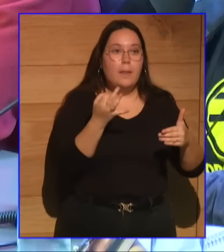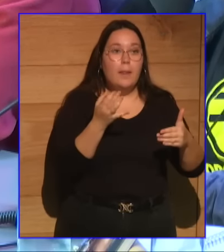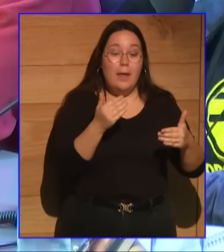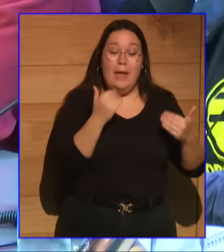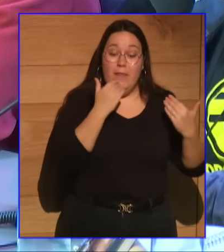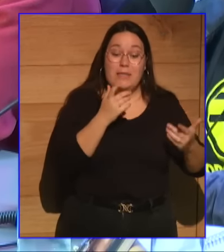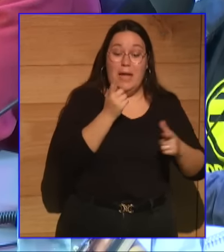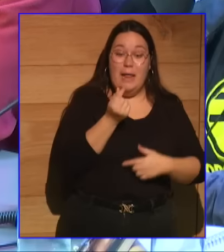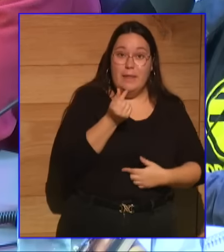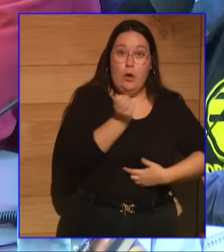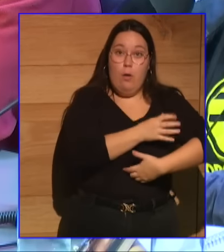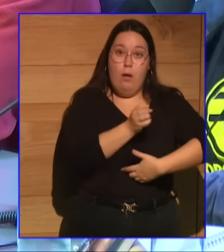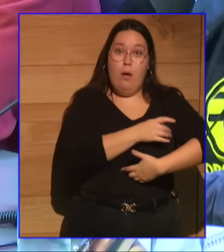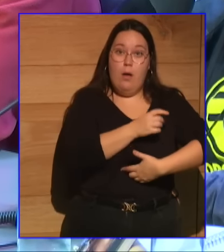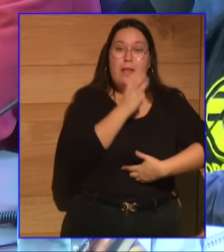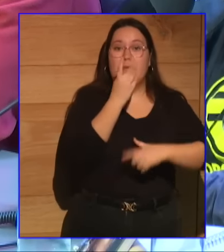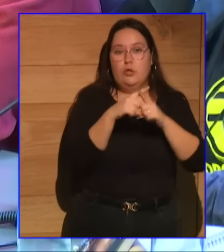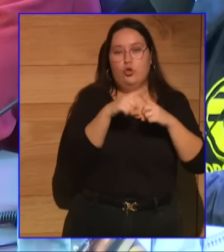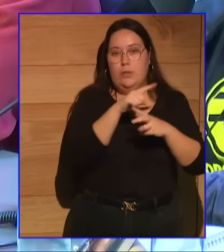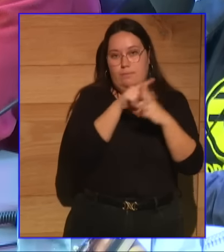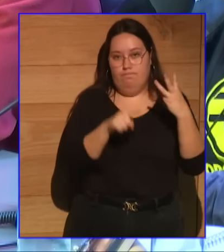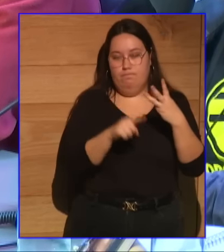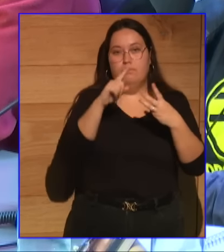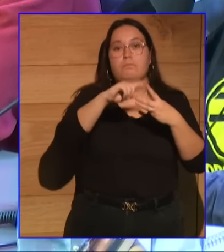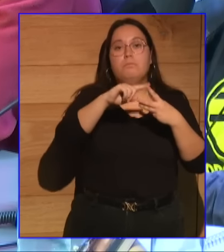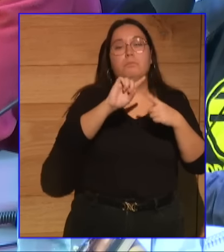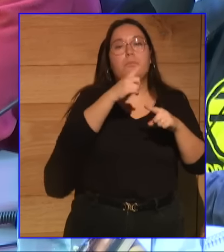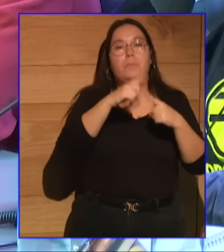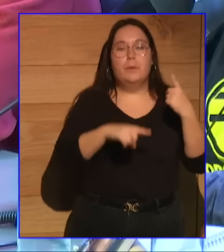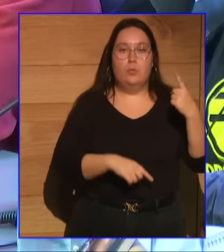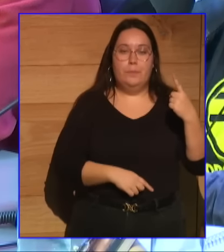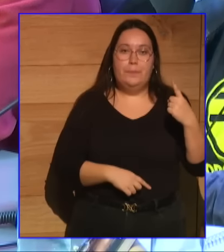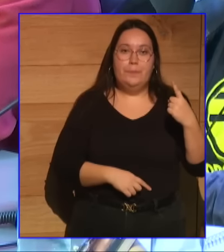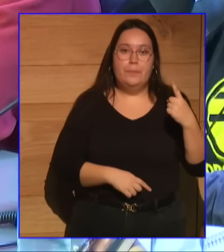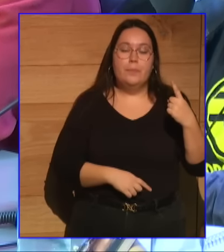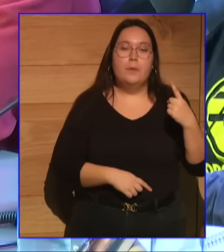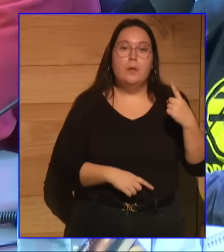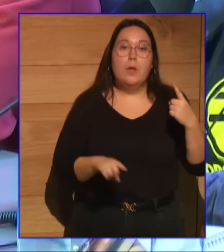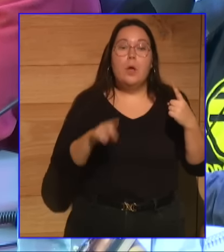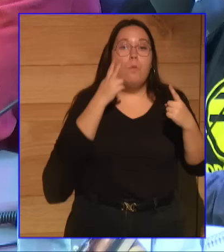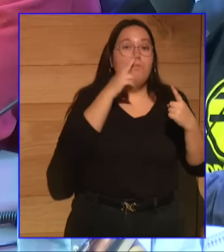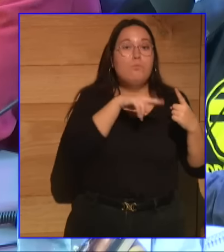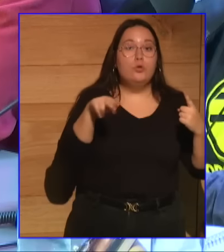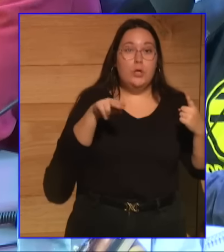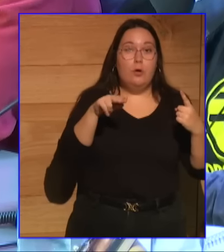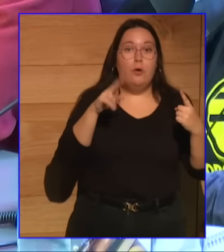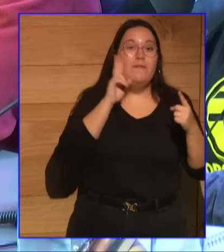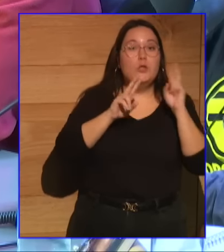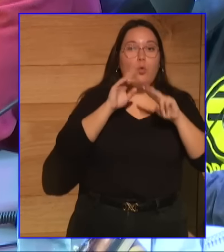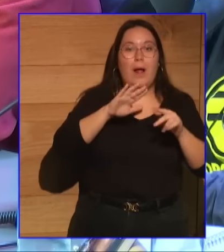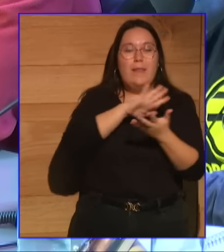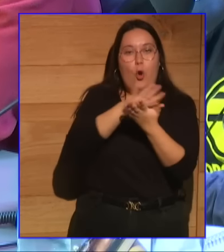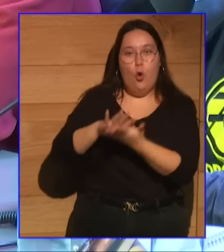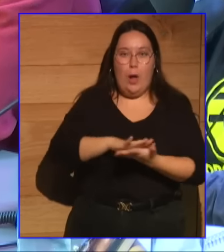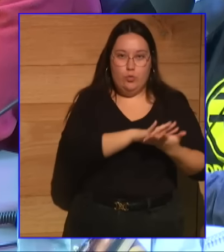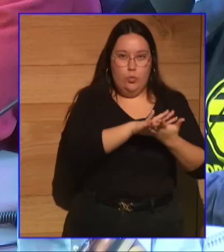ese dinero más lo que había. Bueno, hizo tres cosas. Primero, crear el Museo Visual del Holocausto. Que